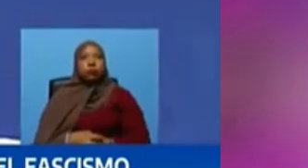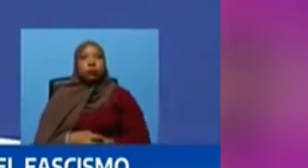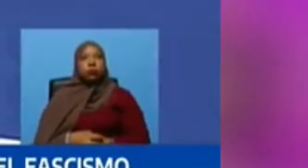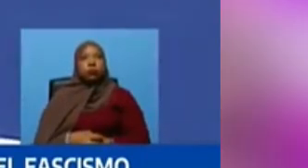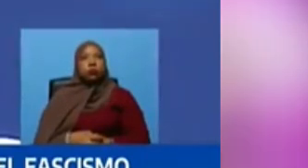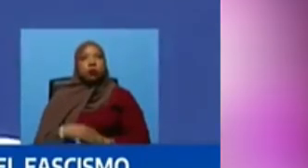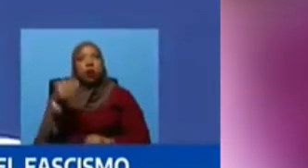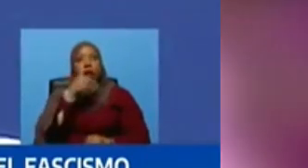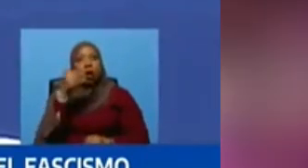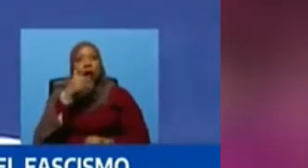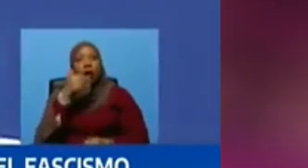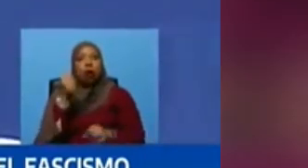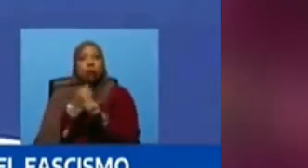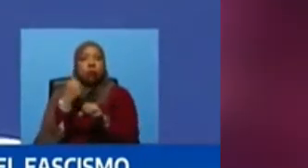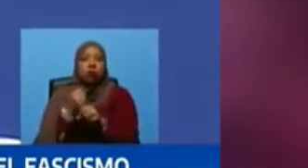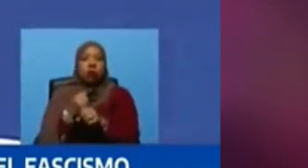la carta abierta